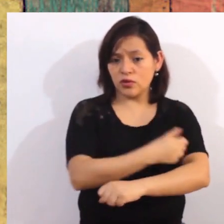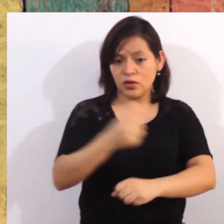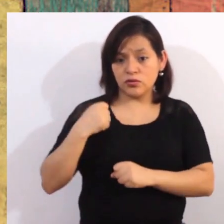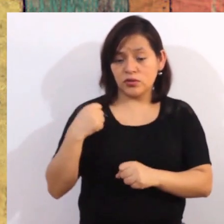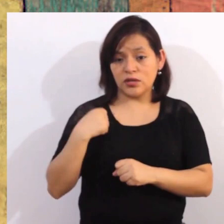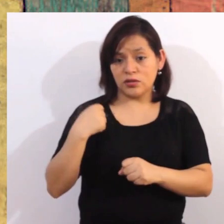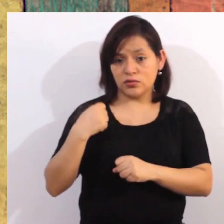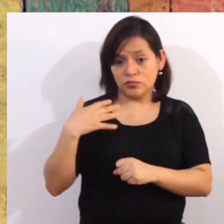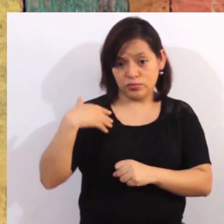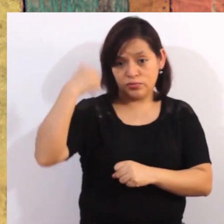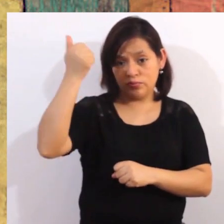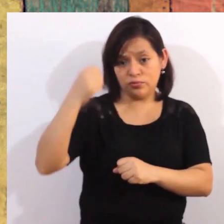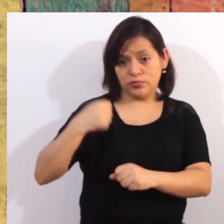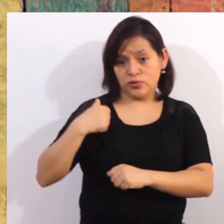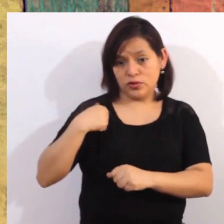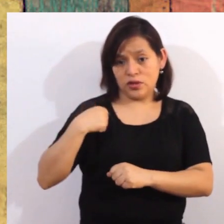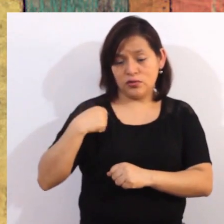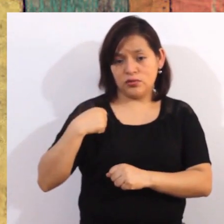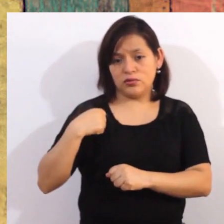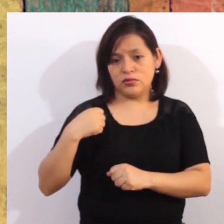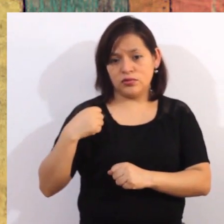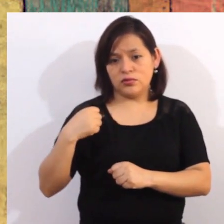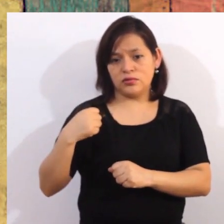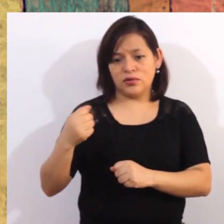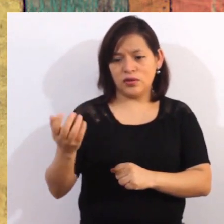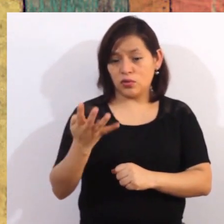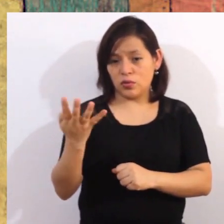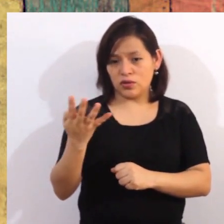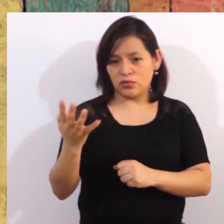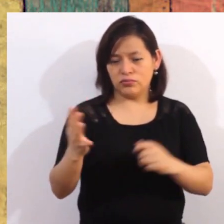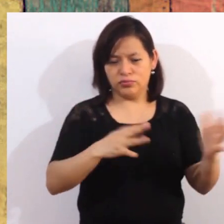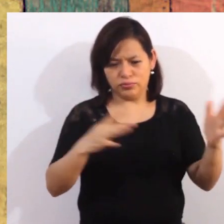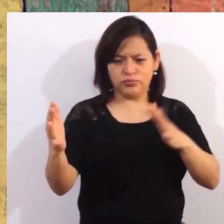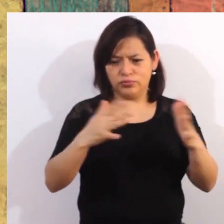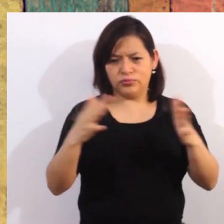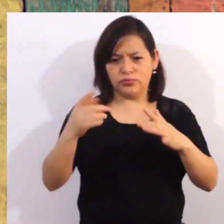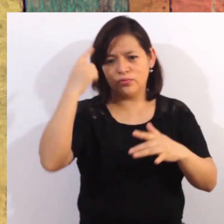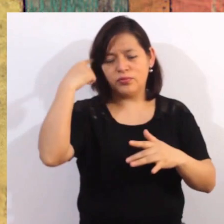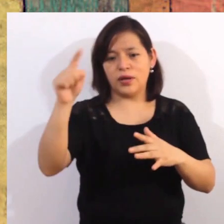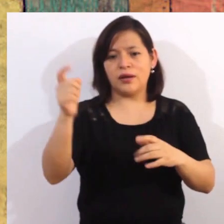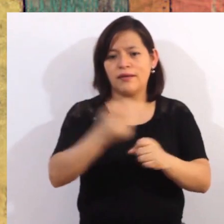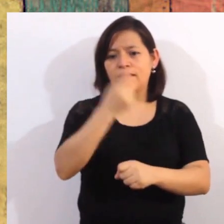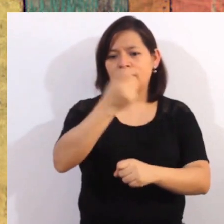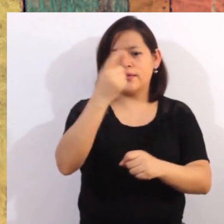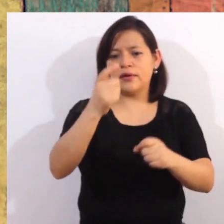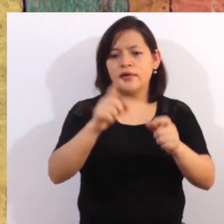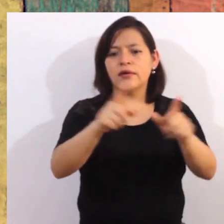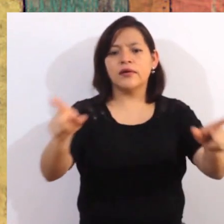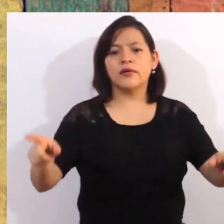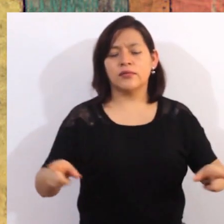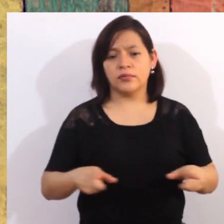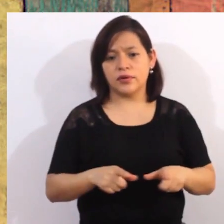largas disputas, todo el imperio que un hombre, digamos así, forjó a costa de